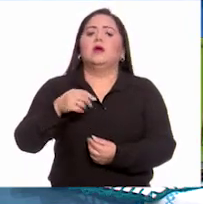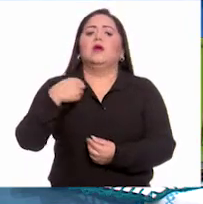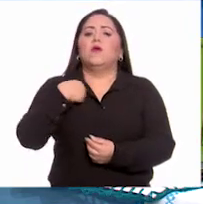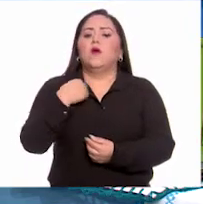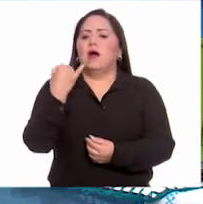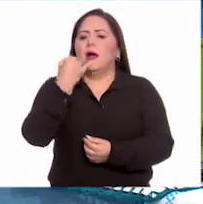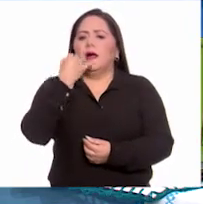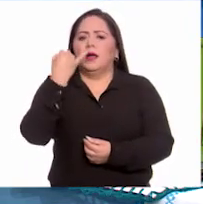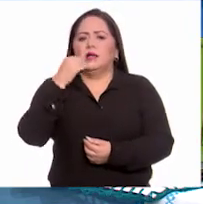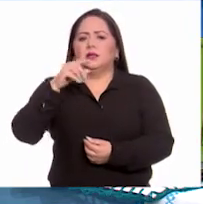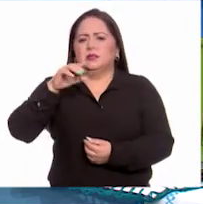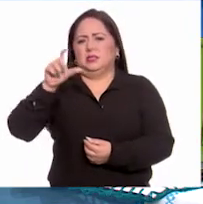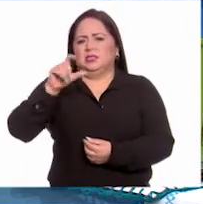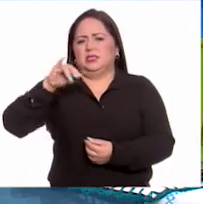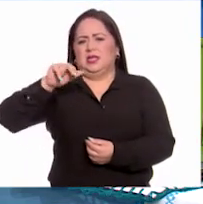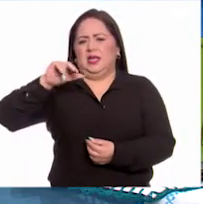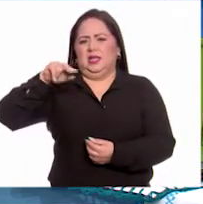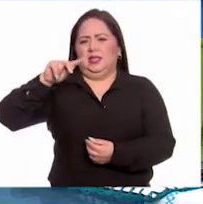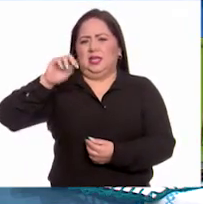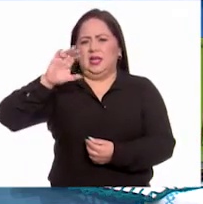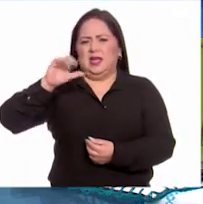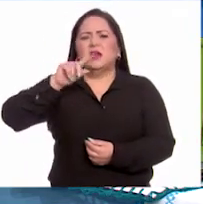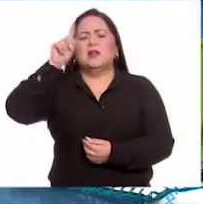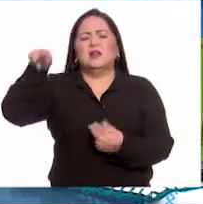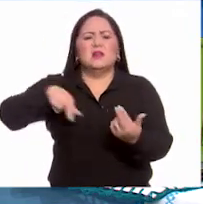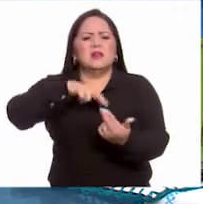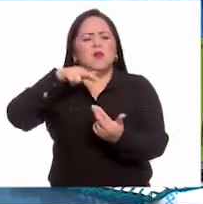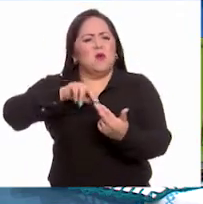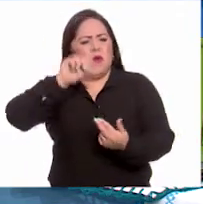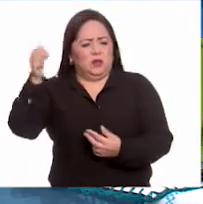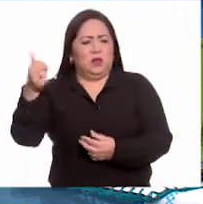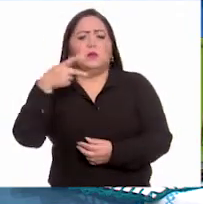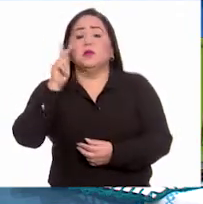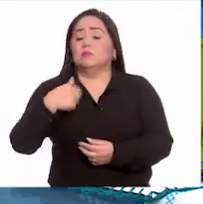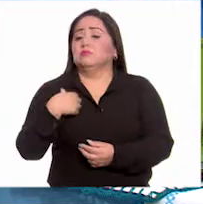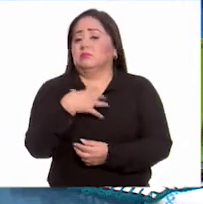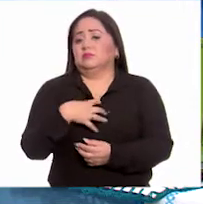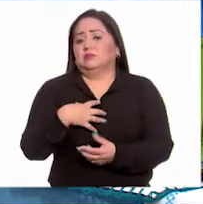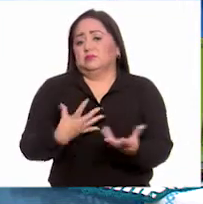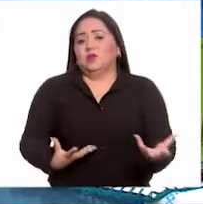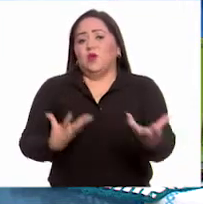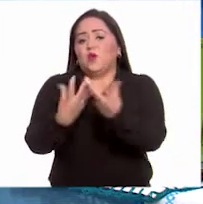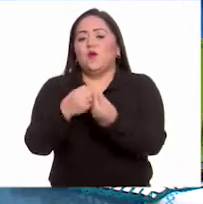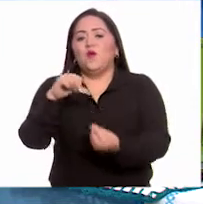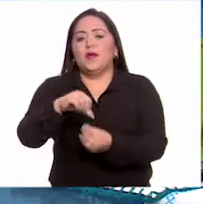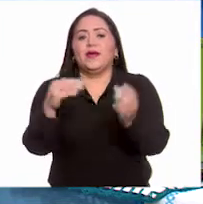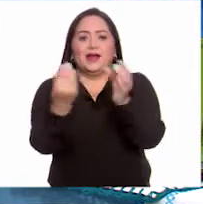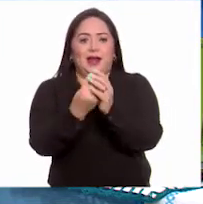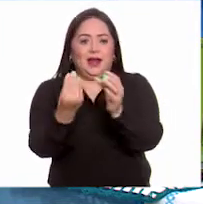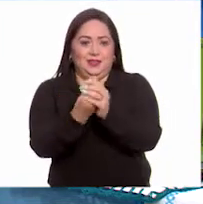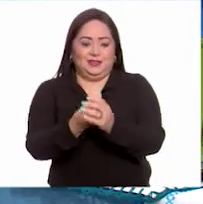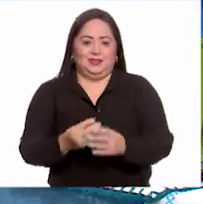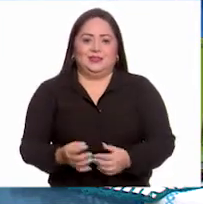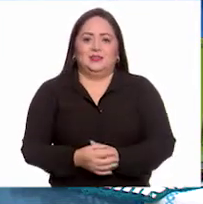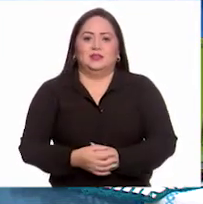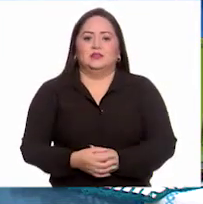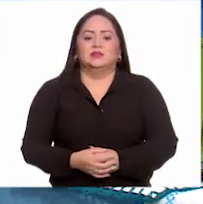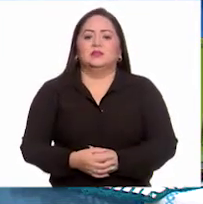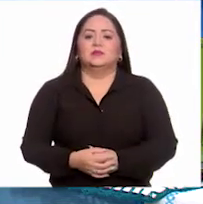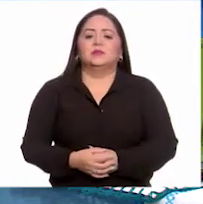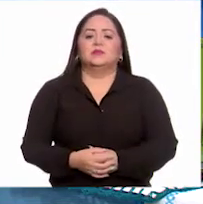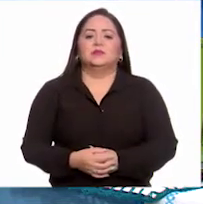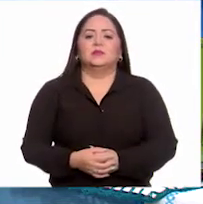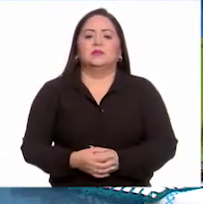lengua chinanteca en su variante de la región de Jiclán y estoy muy contento de estar con ustedes en esta clase. Lilla